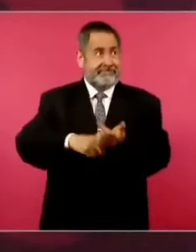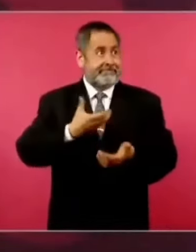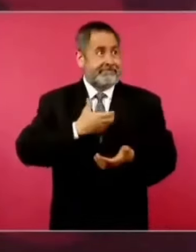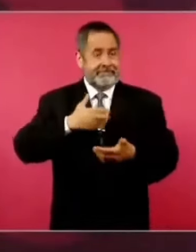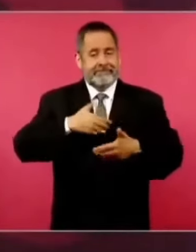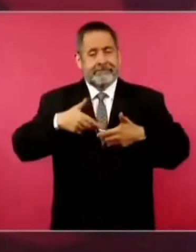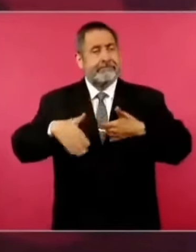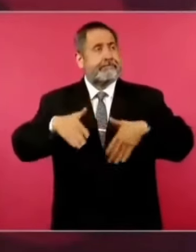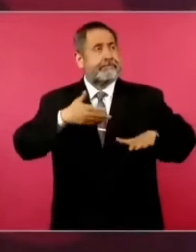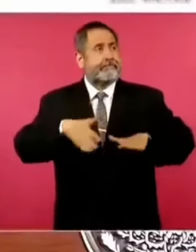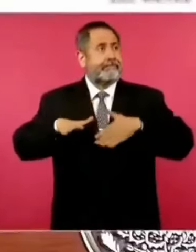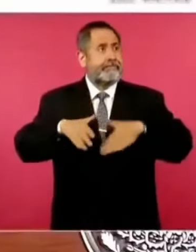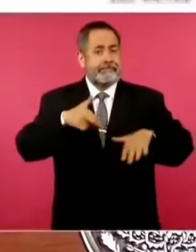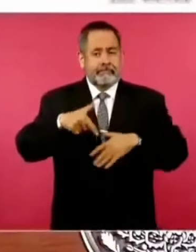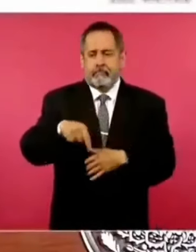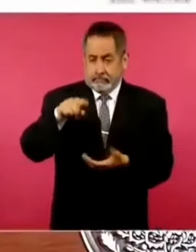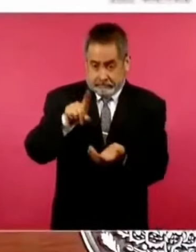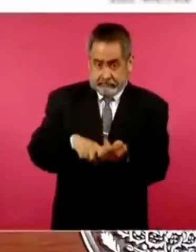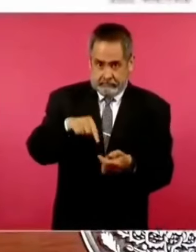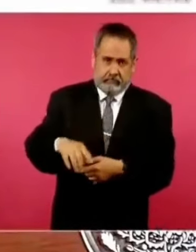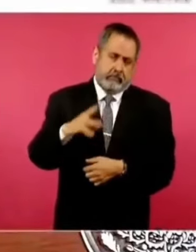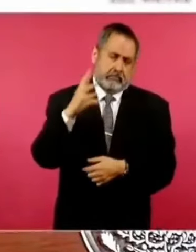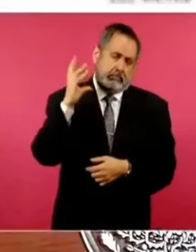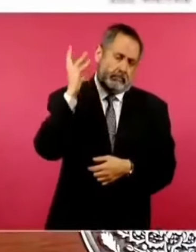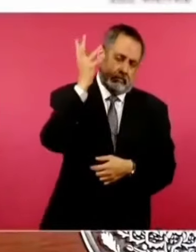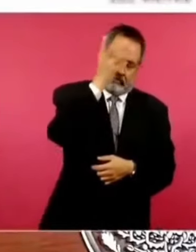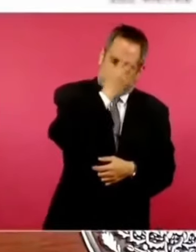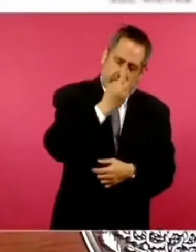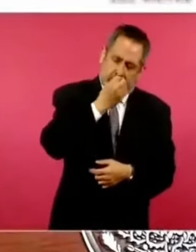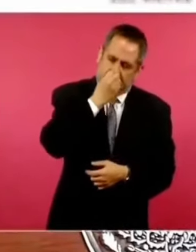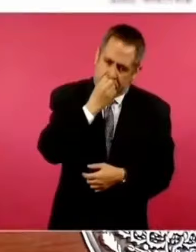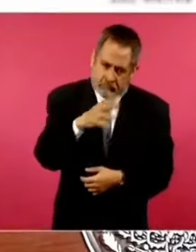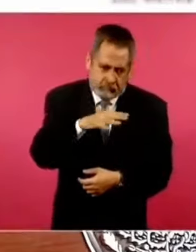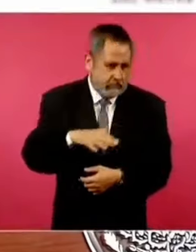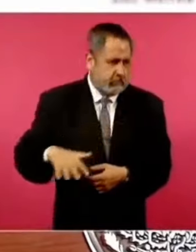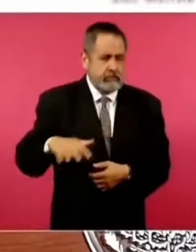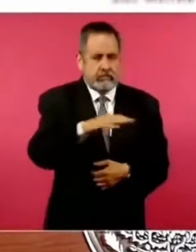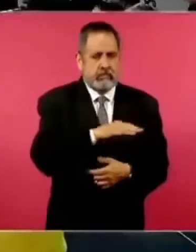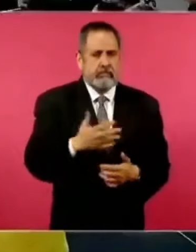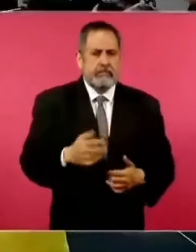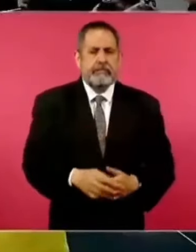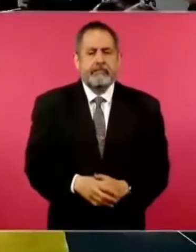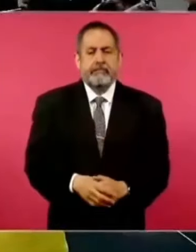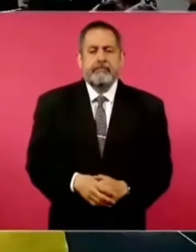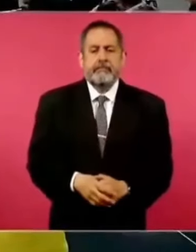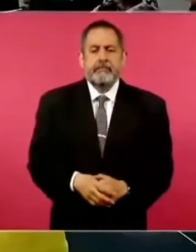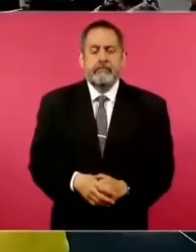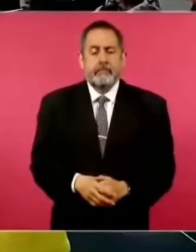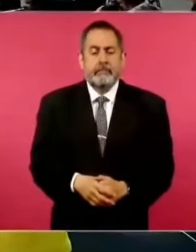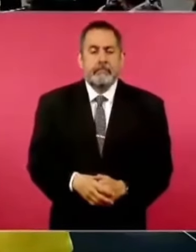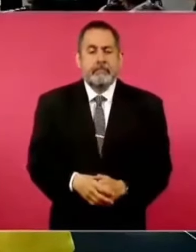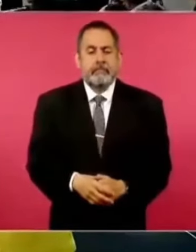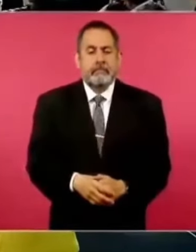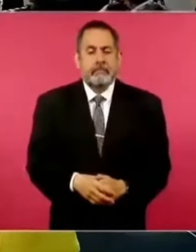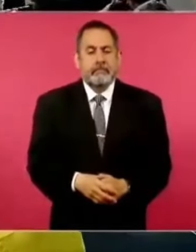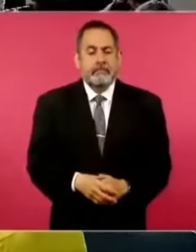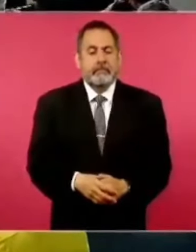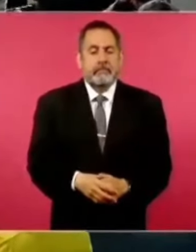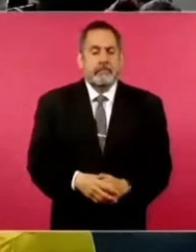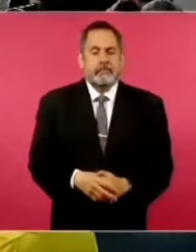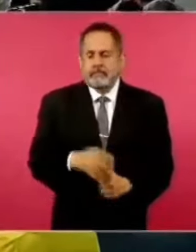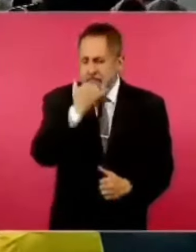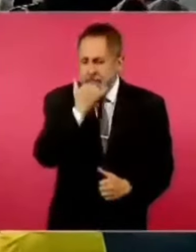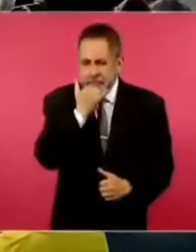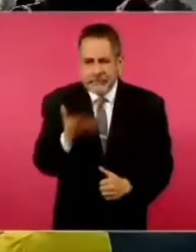es tan bello este palacio. ¿Se va a presentar al equipo de transición por parte del gobierno federal, presidente? ¿Mande? ¿Le va a